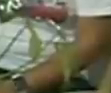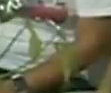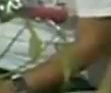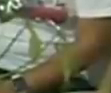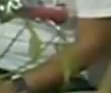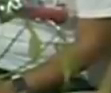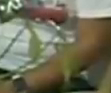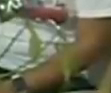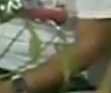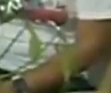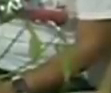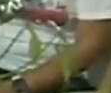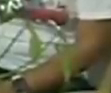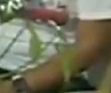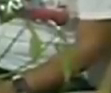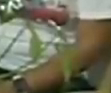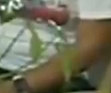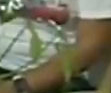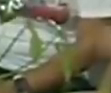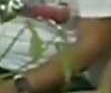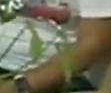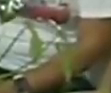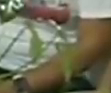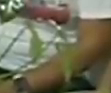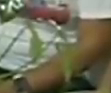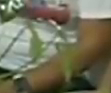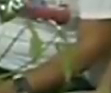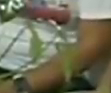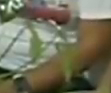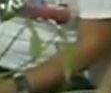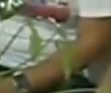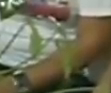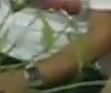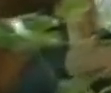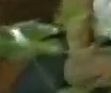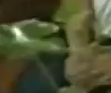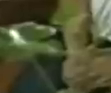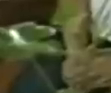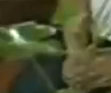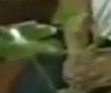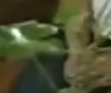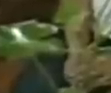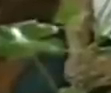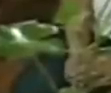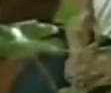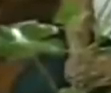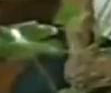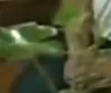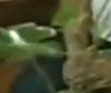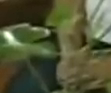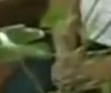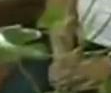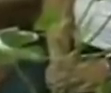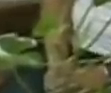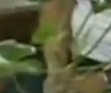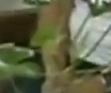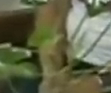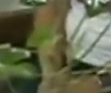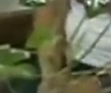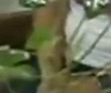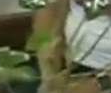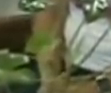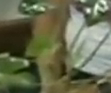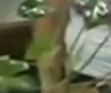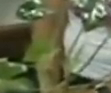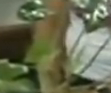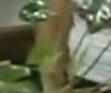usted, presidente, del pueblo venezolano, del comandante Chávez, hacer la entrega de la llave a